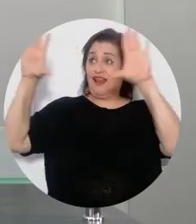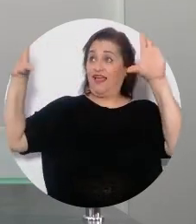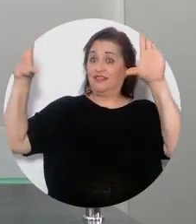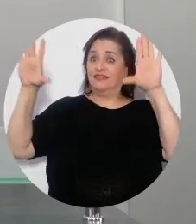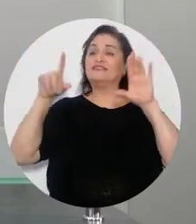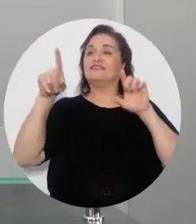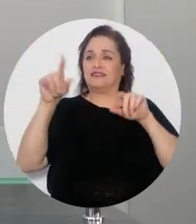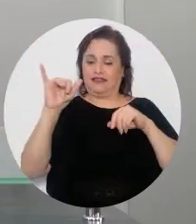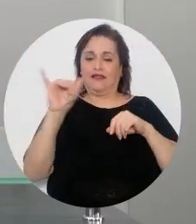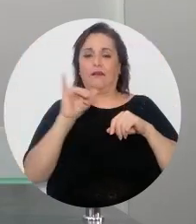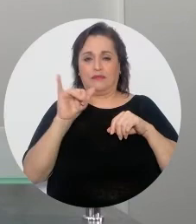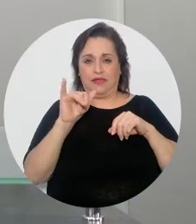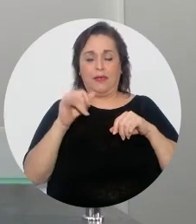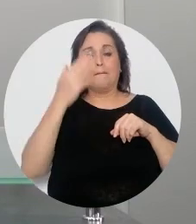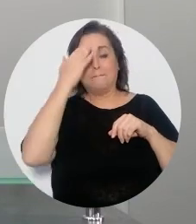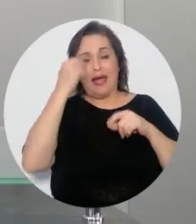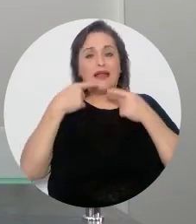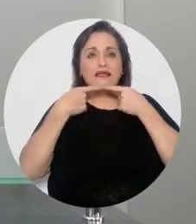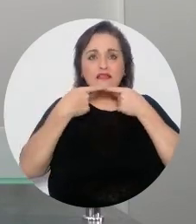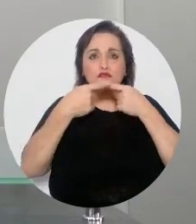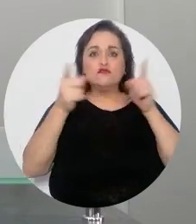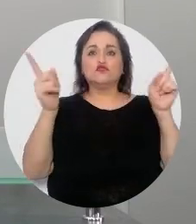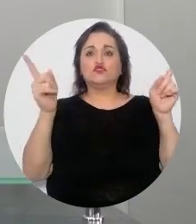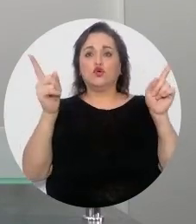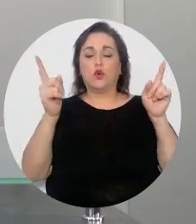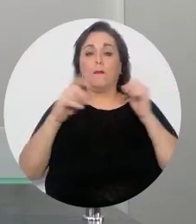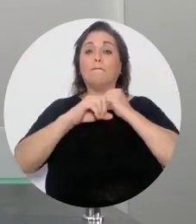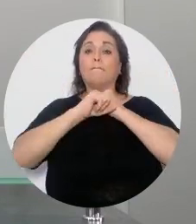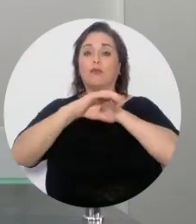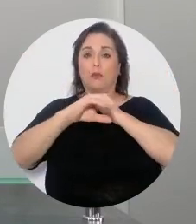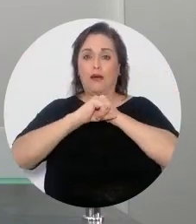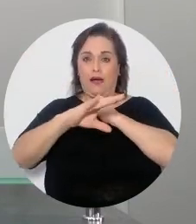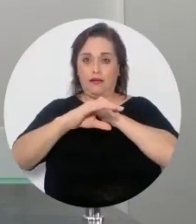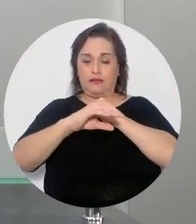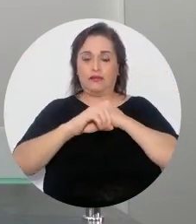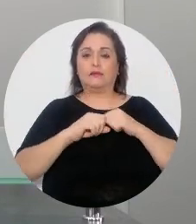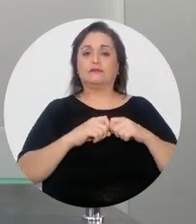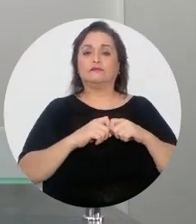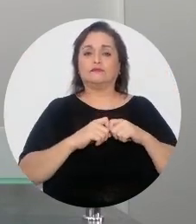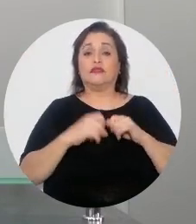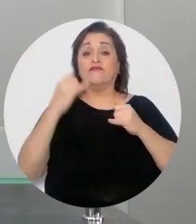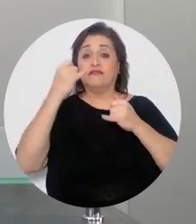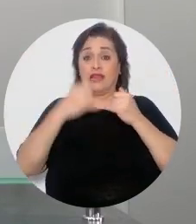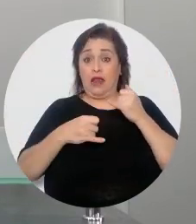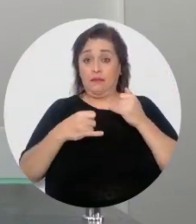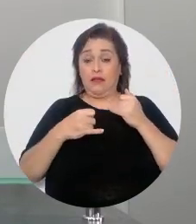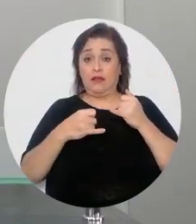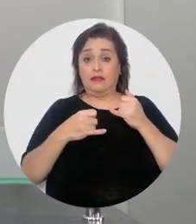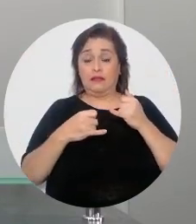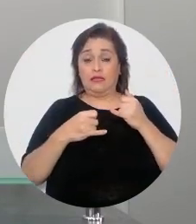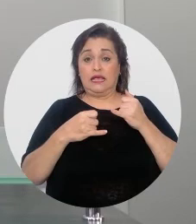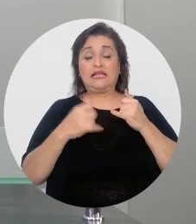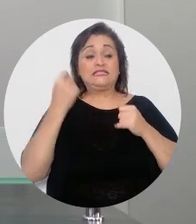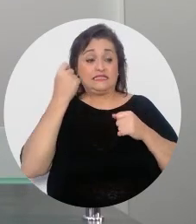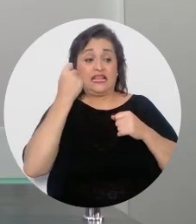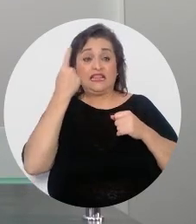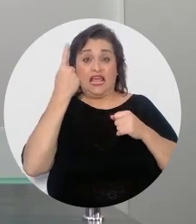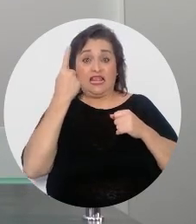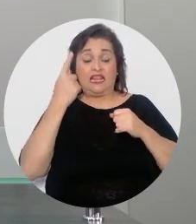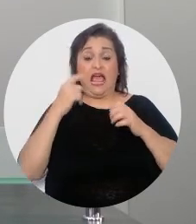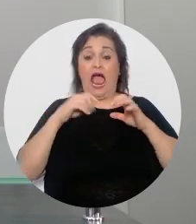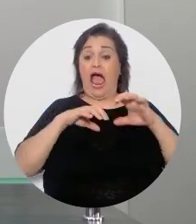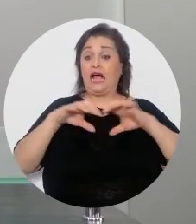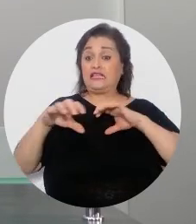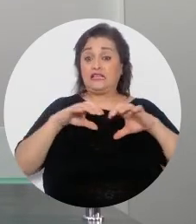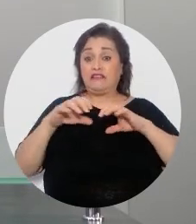entre otros medios para la difusión de propaganda. Finalmente, se entiende